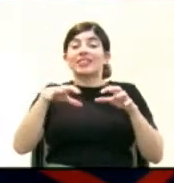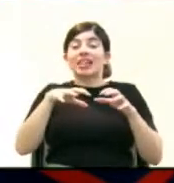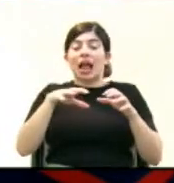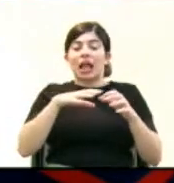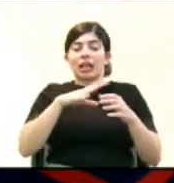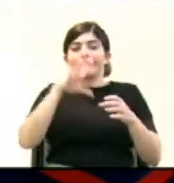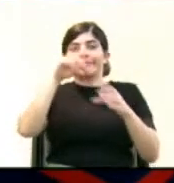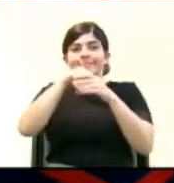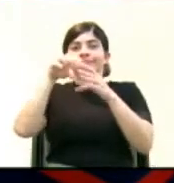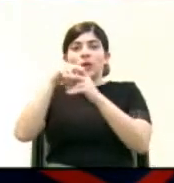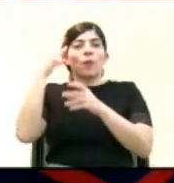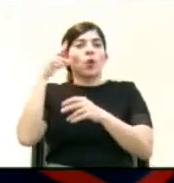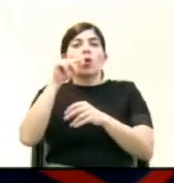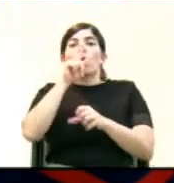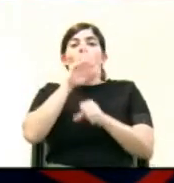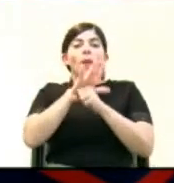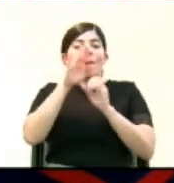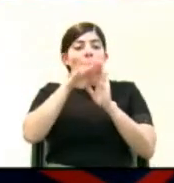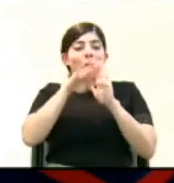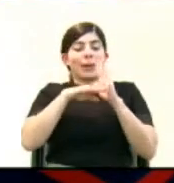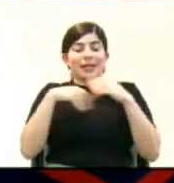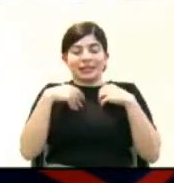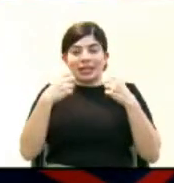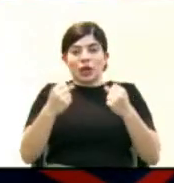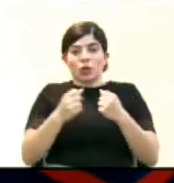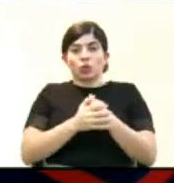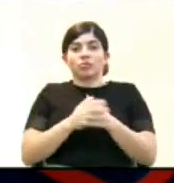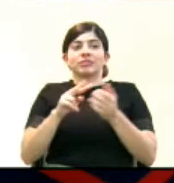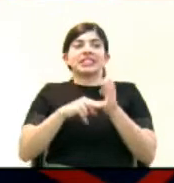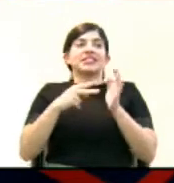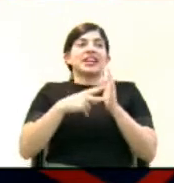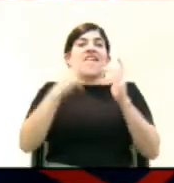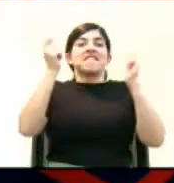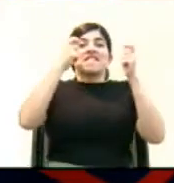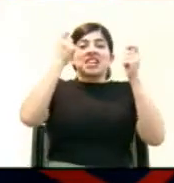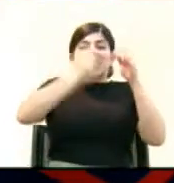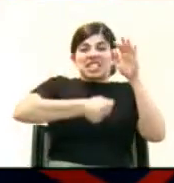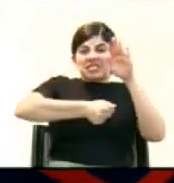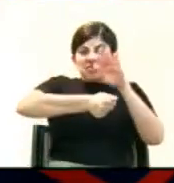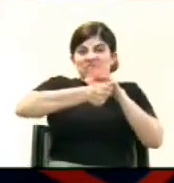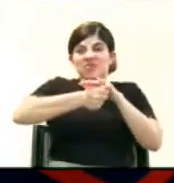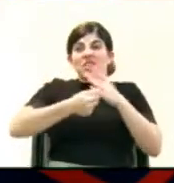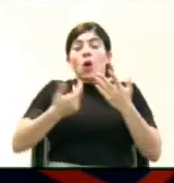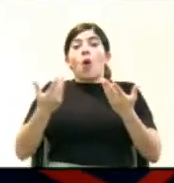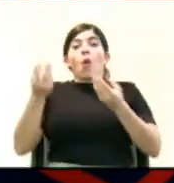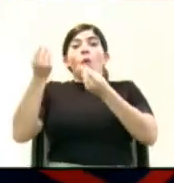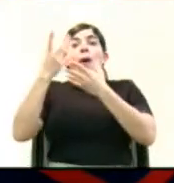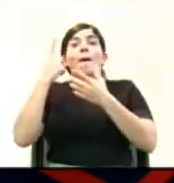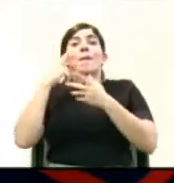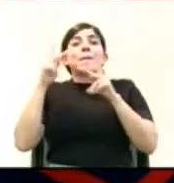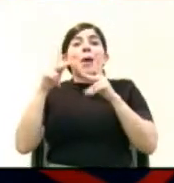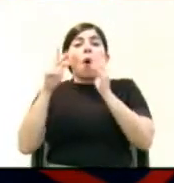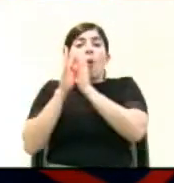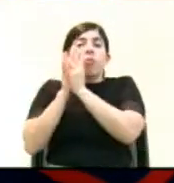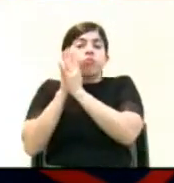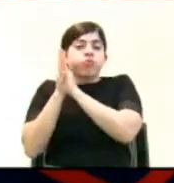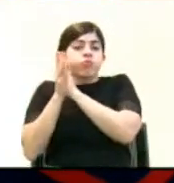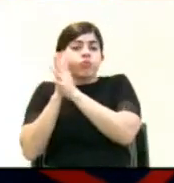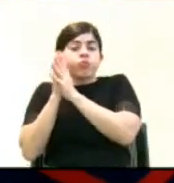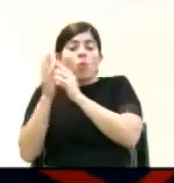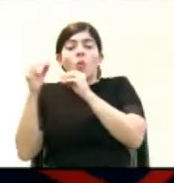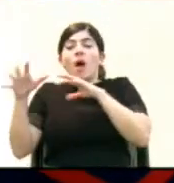por incumplimiento de medidas sanitarias. Esas intervenciones van desde fiestas clandestinas hasta reportes por aglomeración de personas,